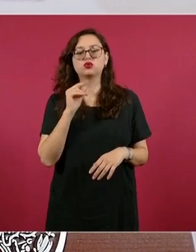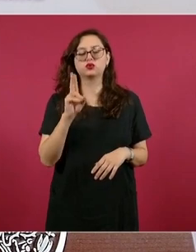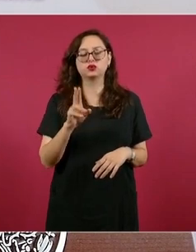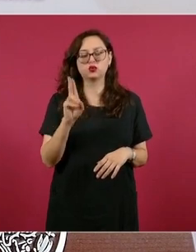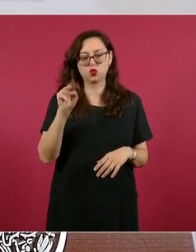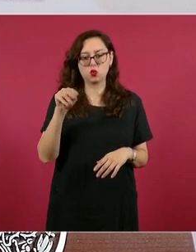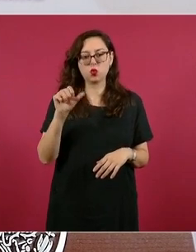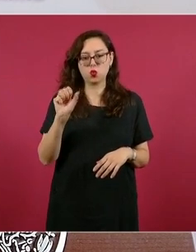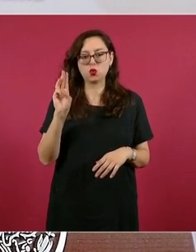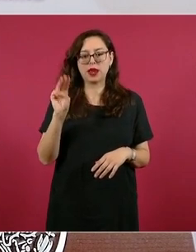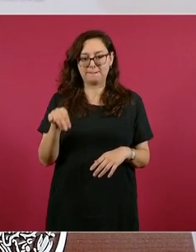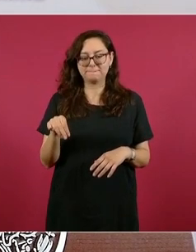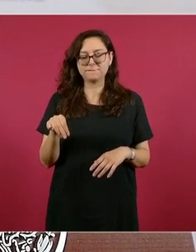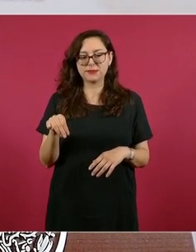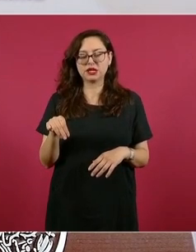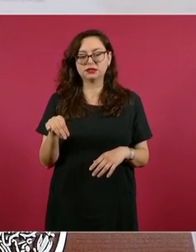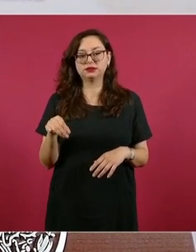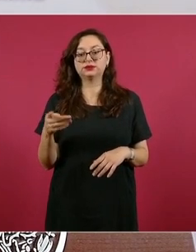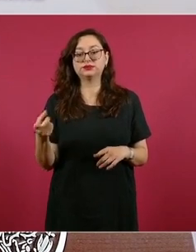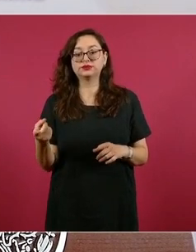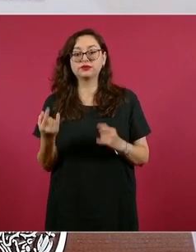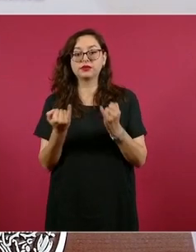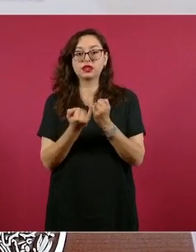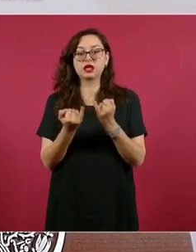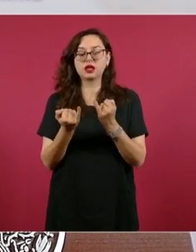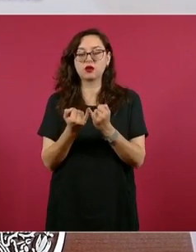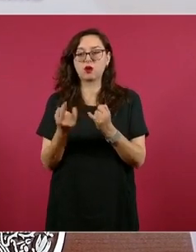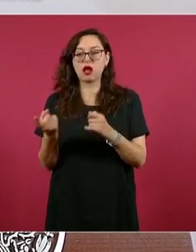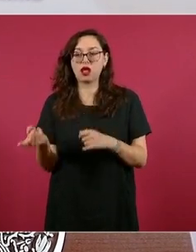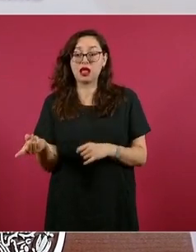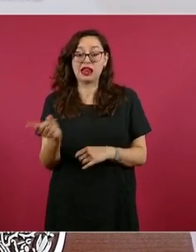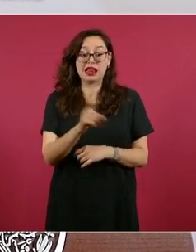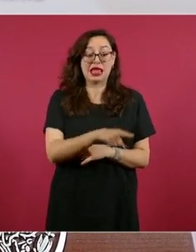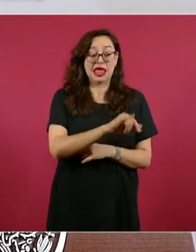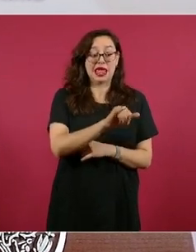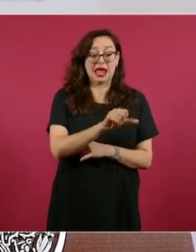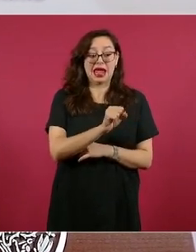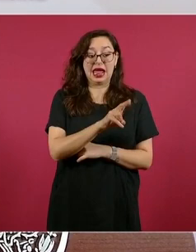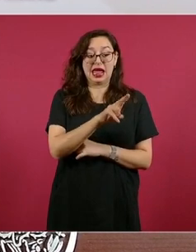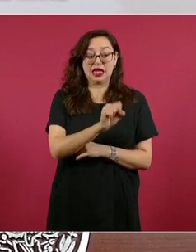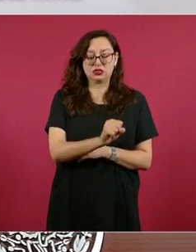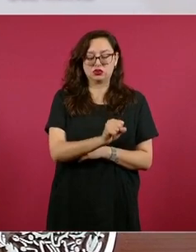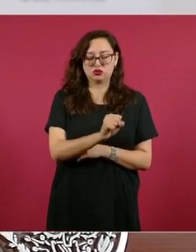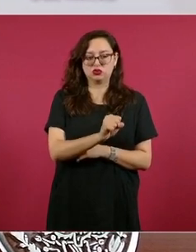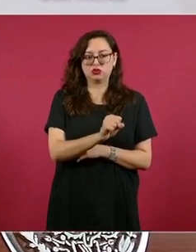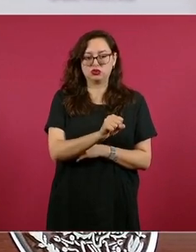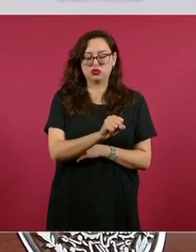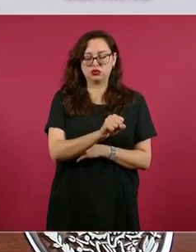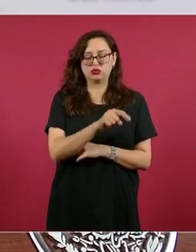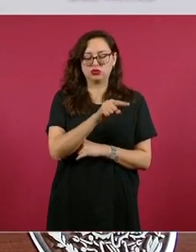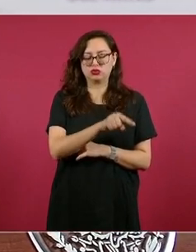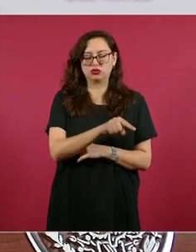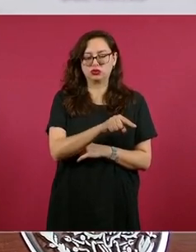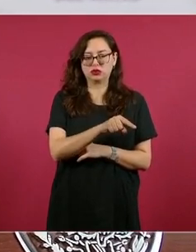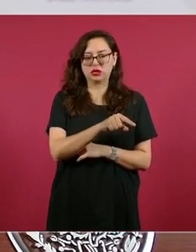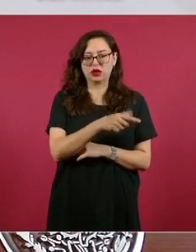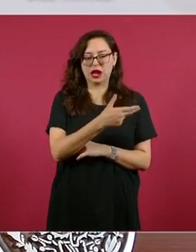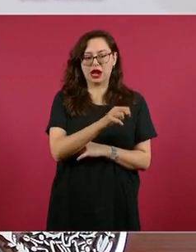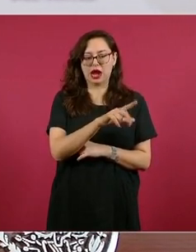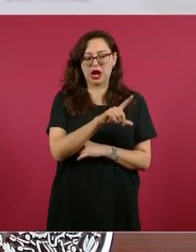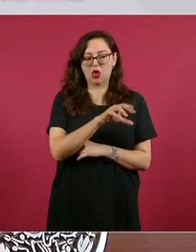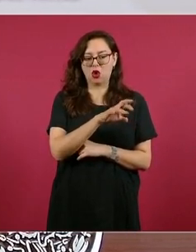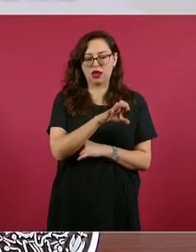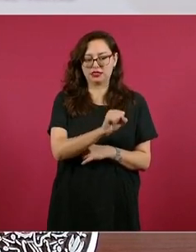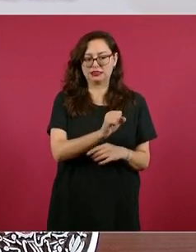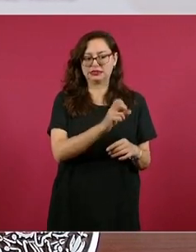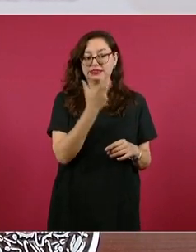Así como don Jesús Rey Heroles escribió El liberalismo en México, que son 2-3